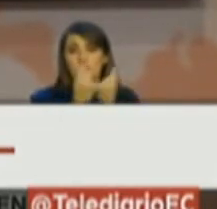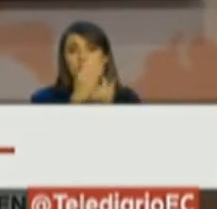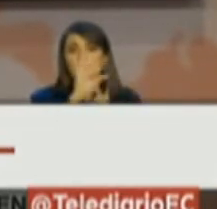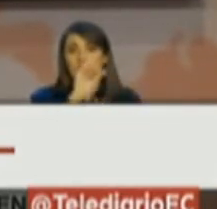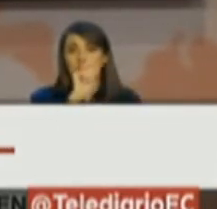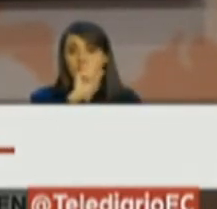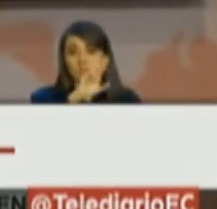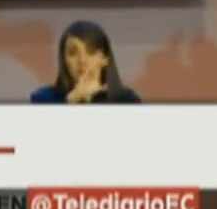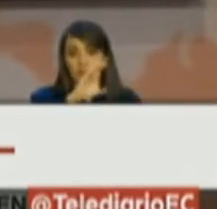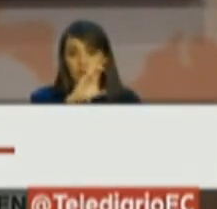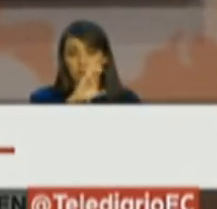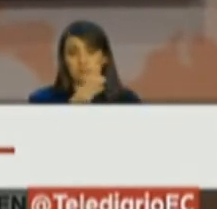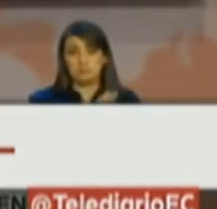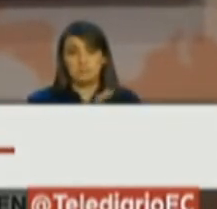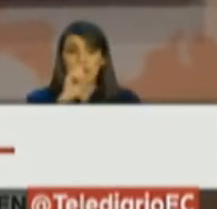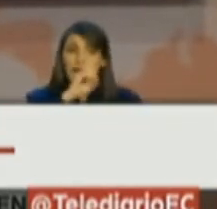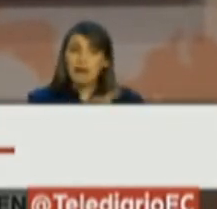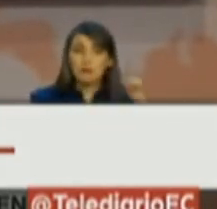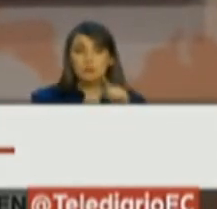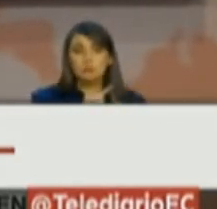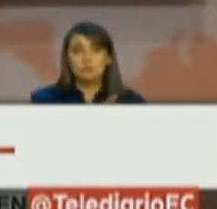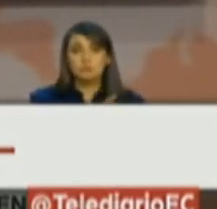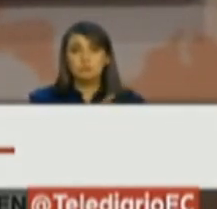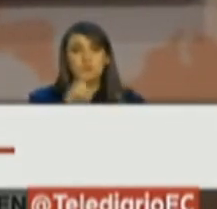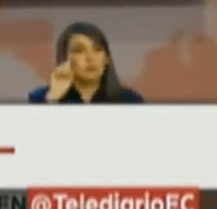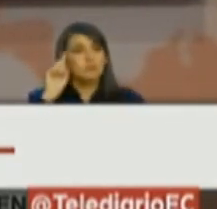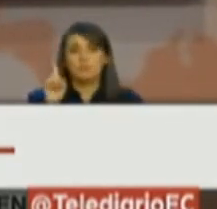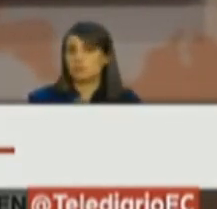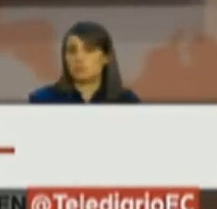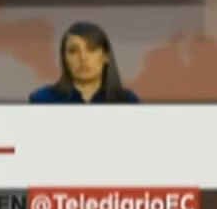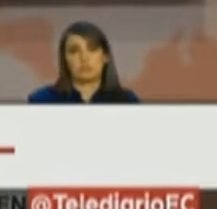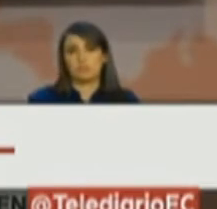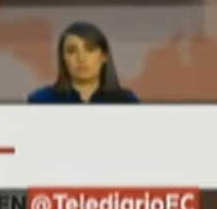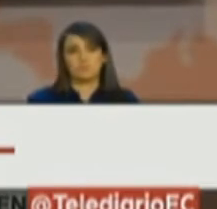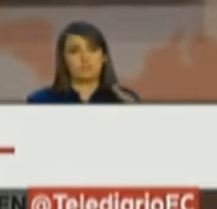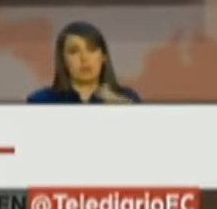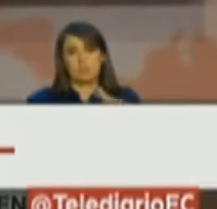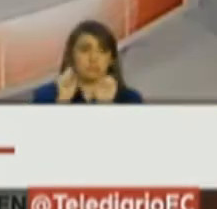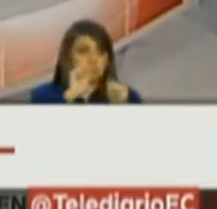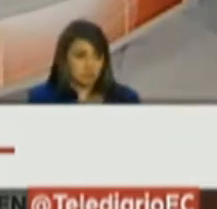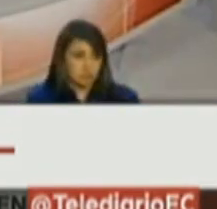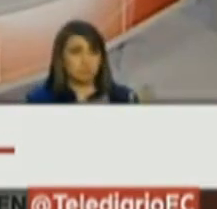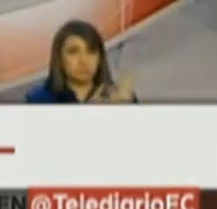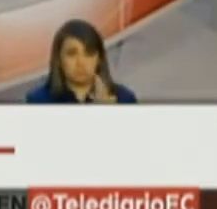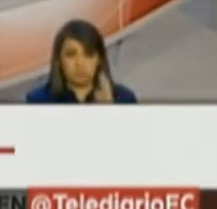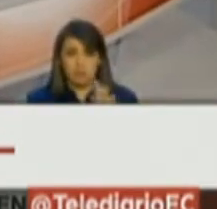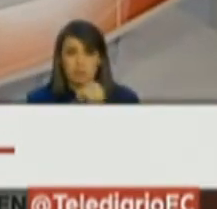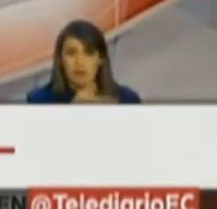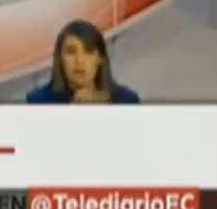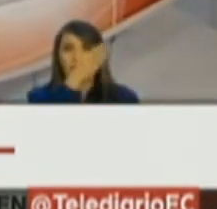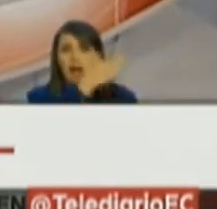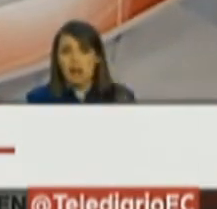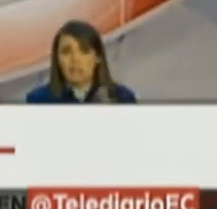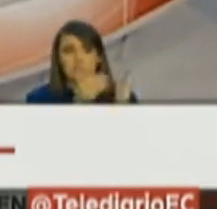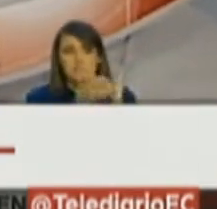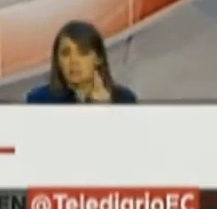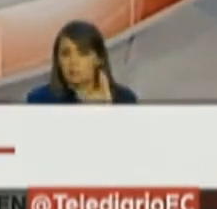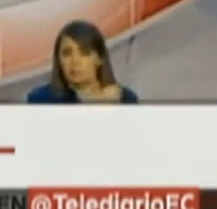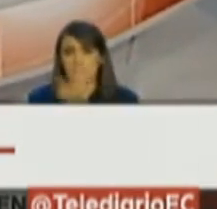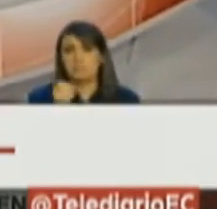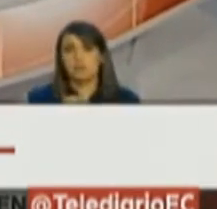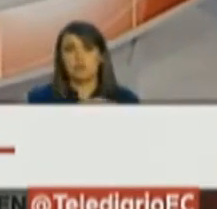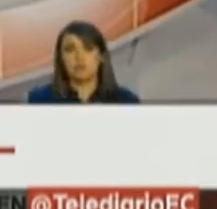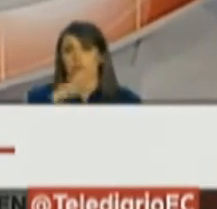ciertos delincuentes que no se acoplaron al proceso de paz. Es así que el segundo semestre tenemos una